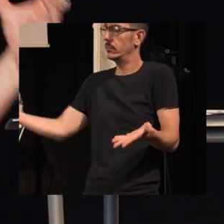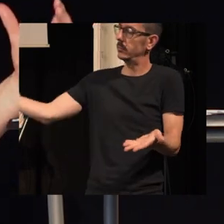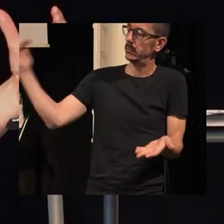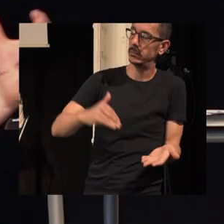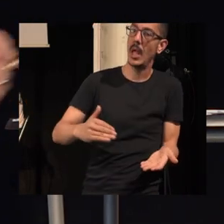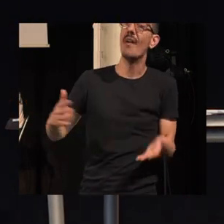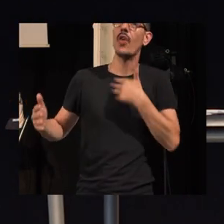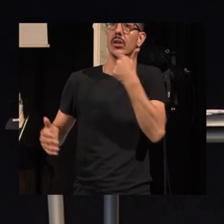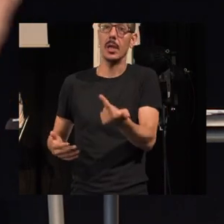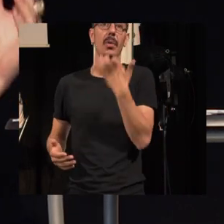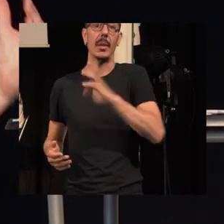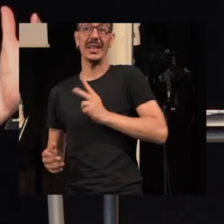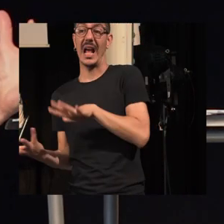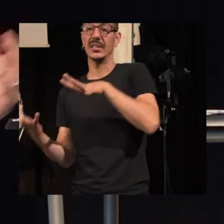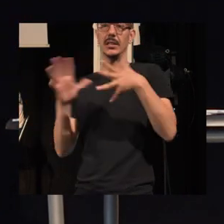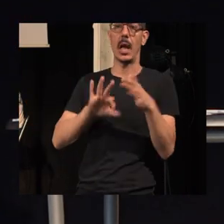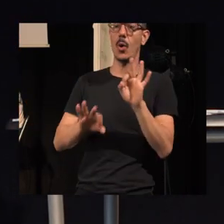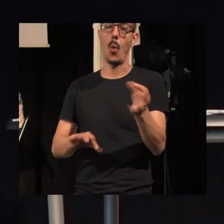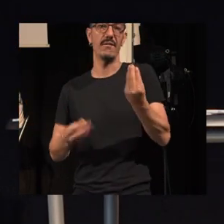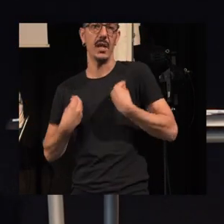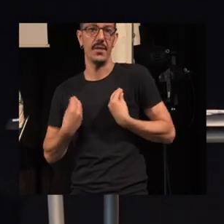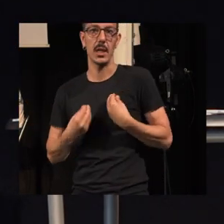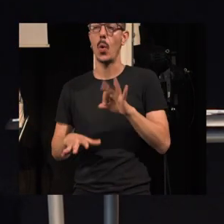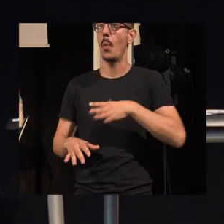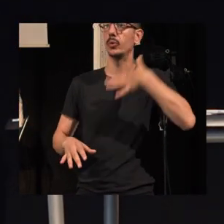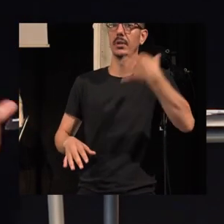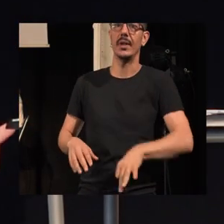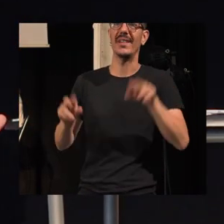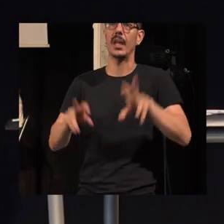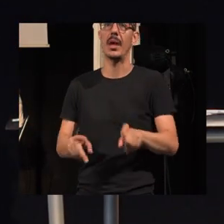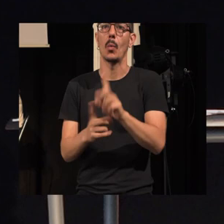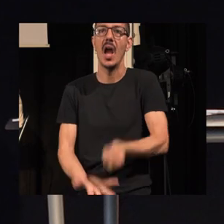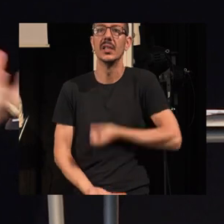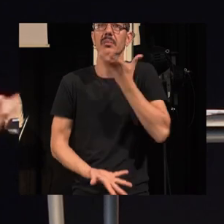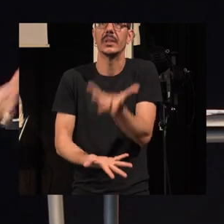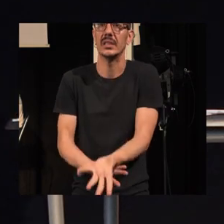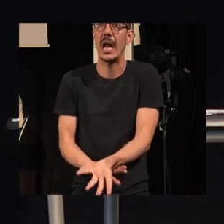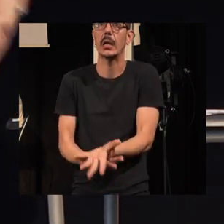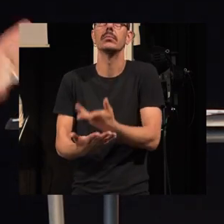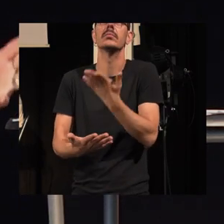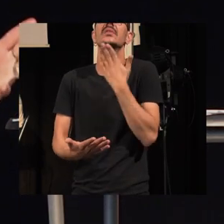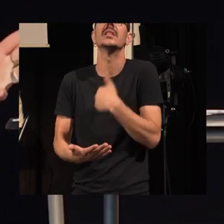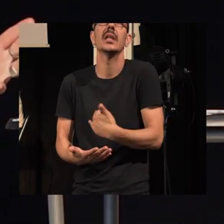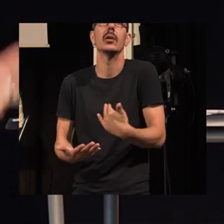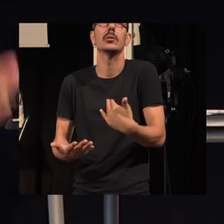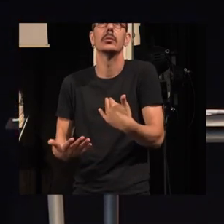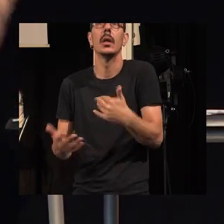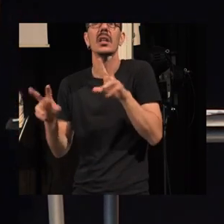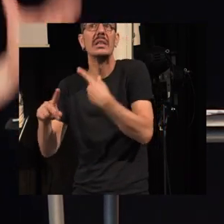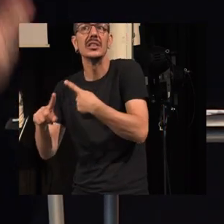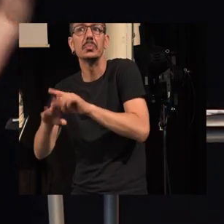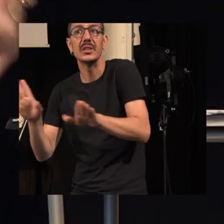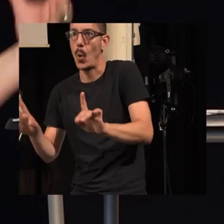la posibilidad de vivir, de la posibilidad de expresar deseos, no solo deseos sexuales,